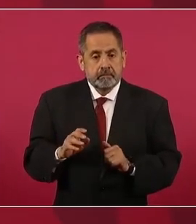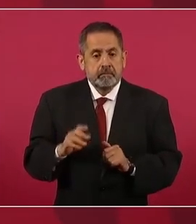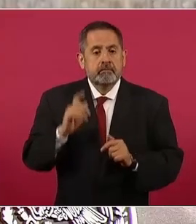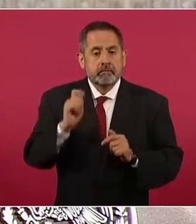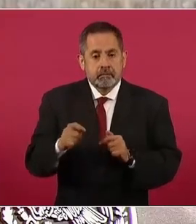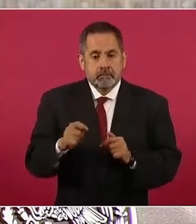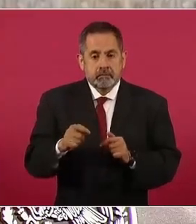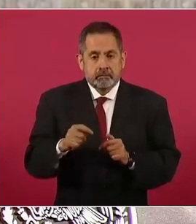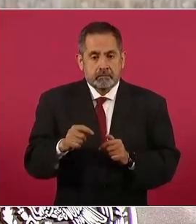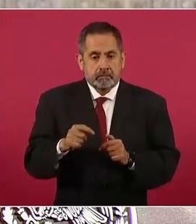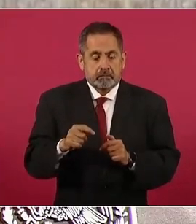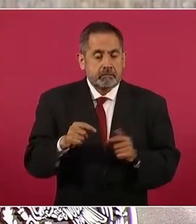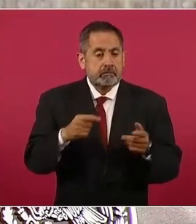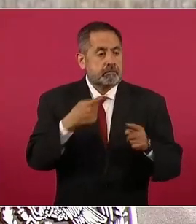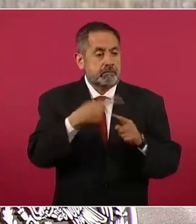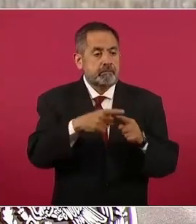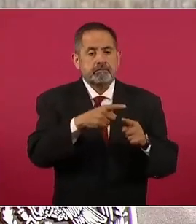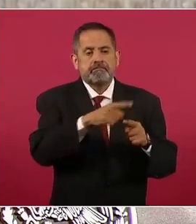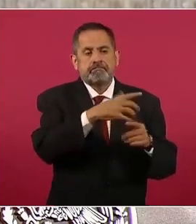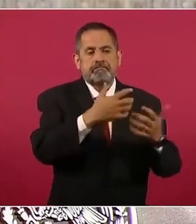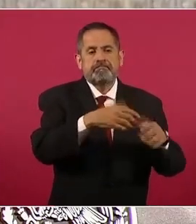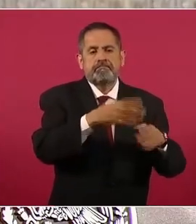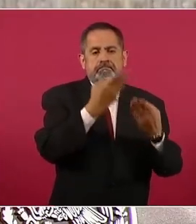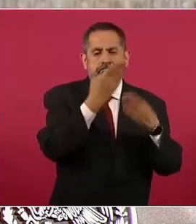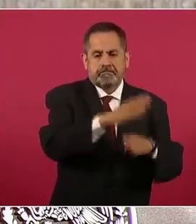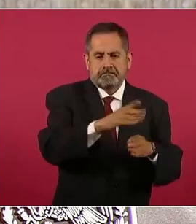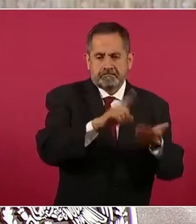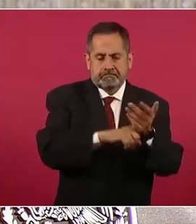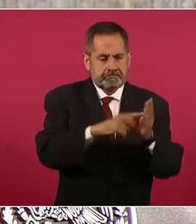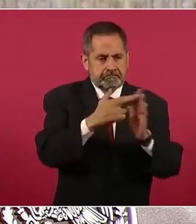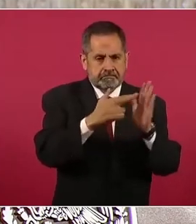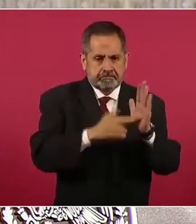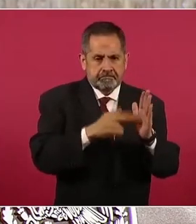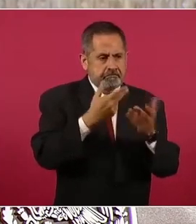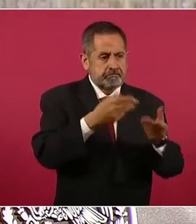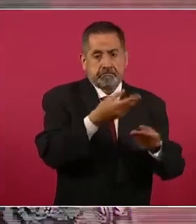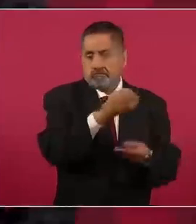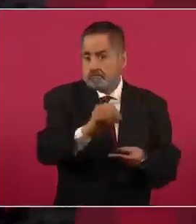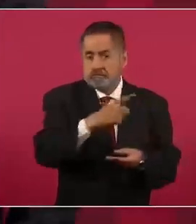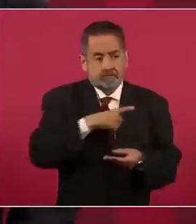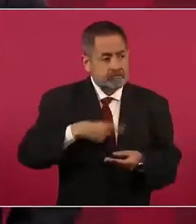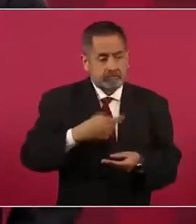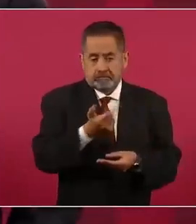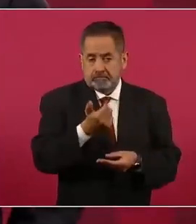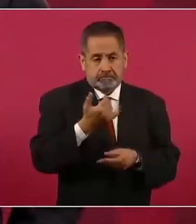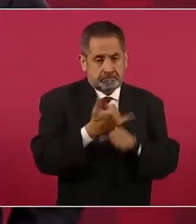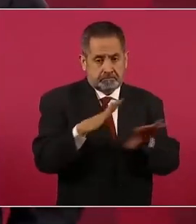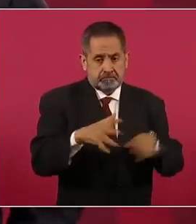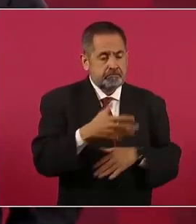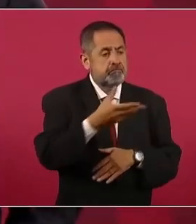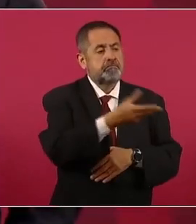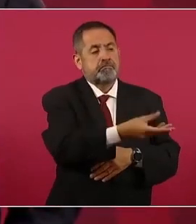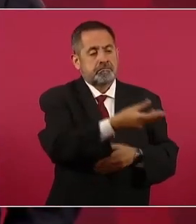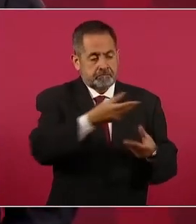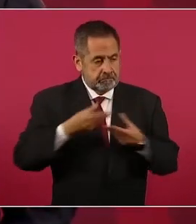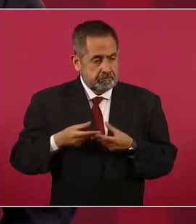son entregados por el sistema financiero y otras entidades obligadas a la